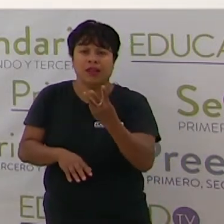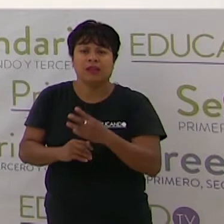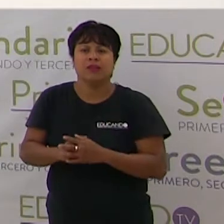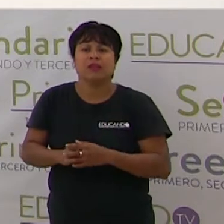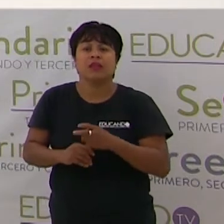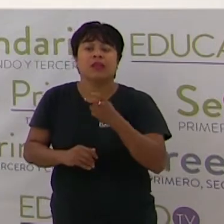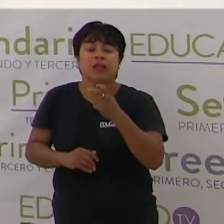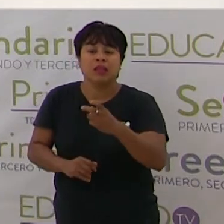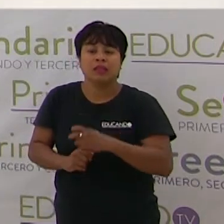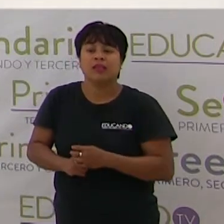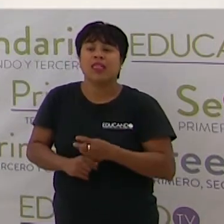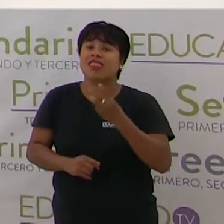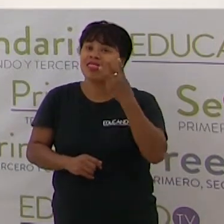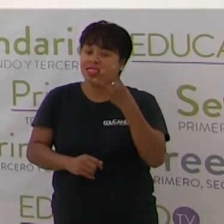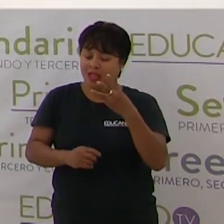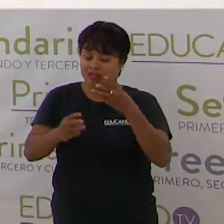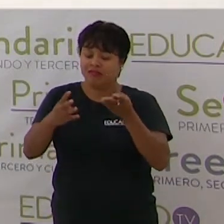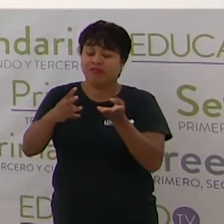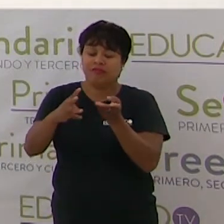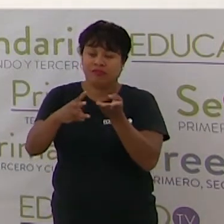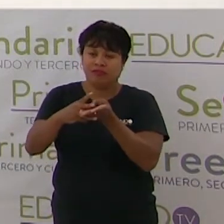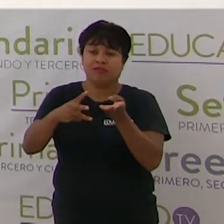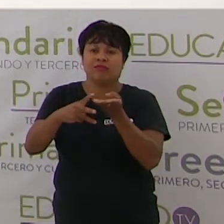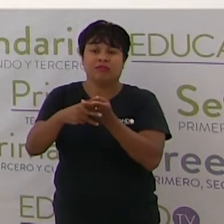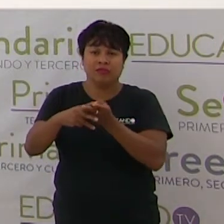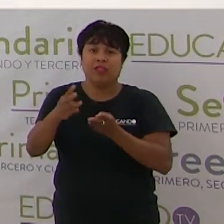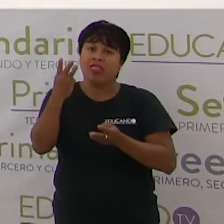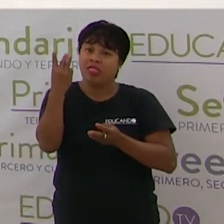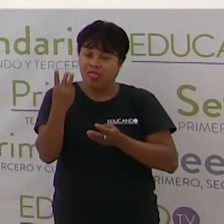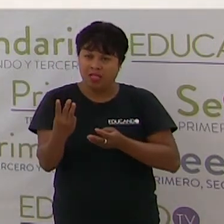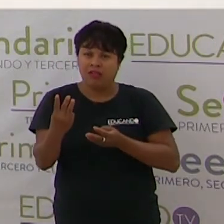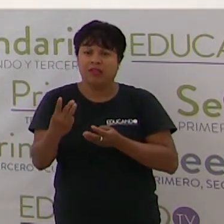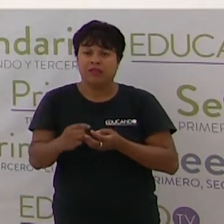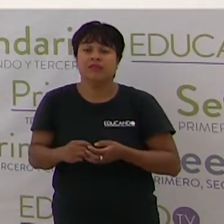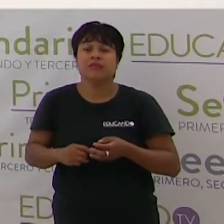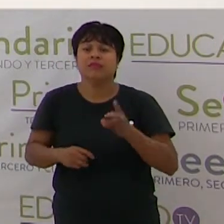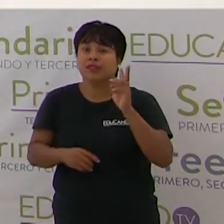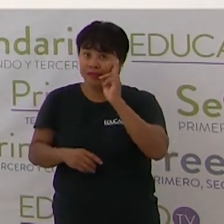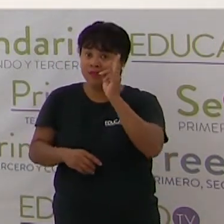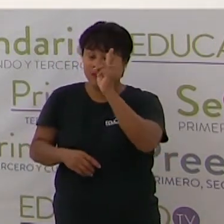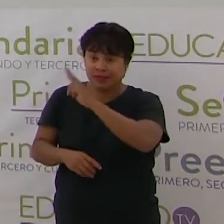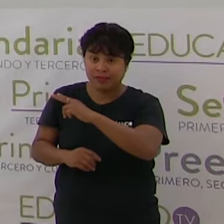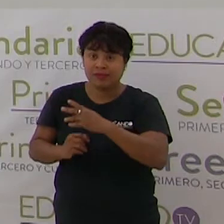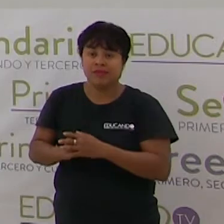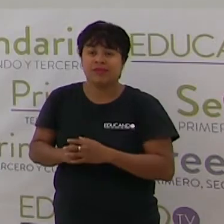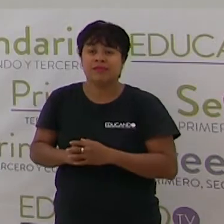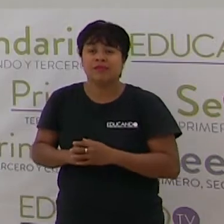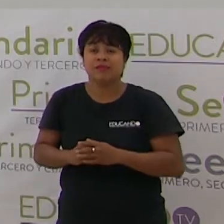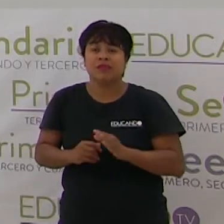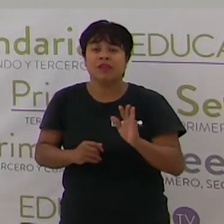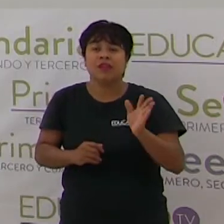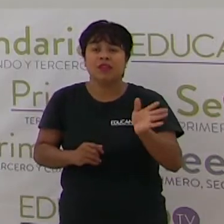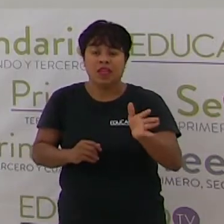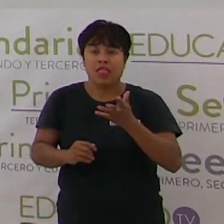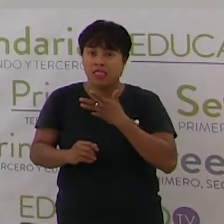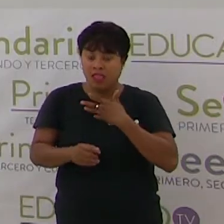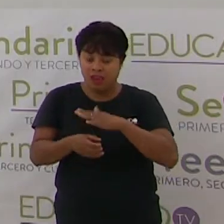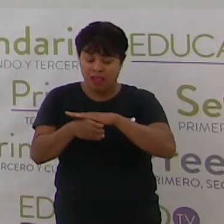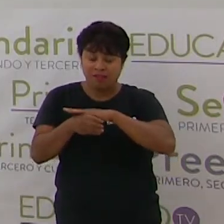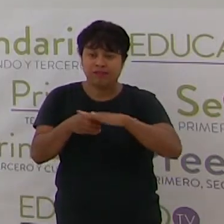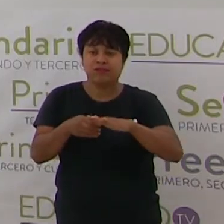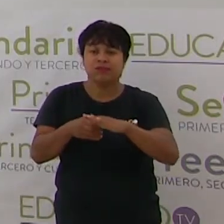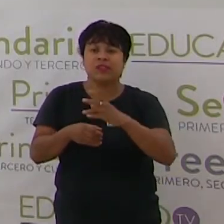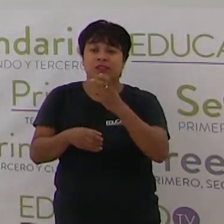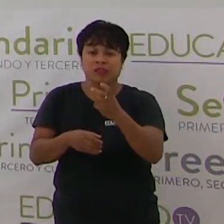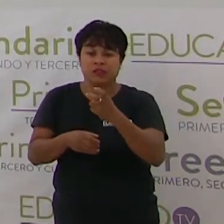cilindro está dividido en tercios. Ahí está ya está, si pueden observar, ya está ocupado todo el volumen de